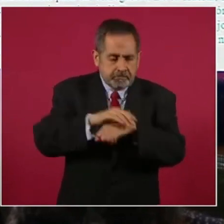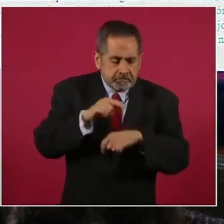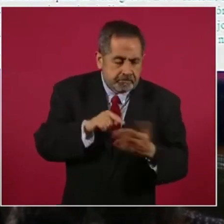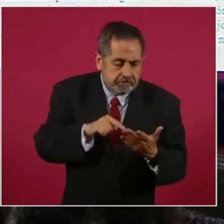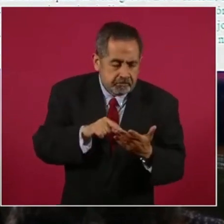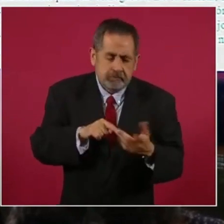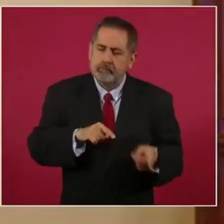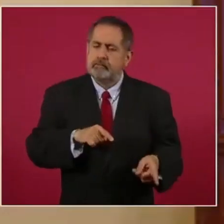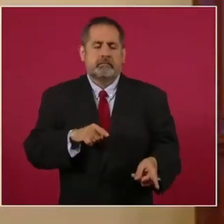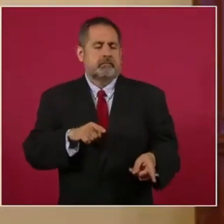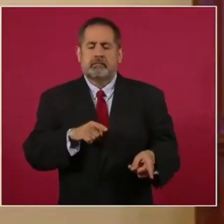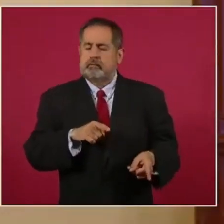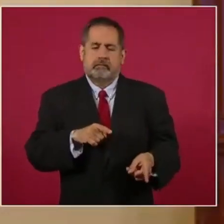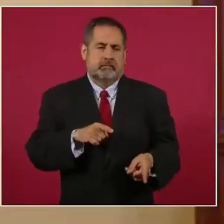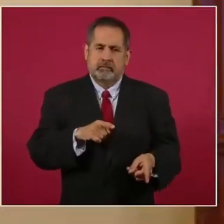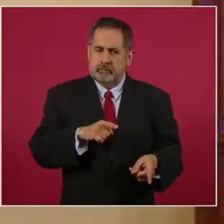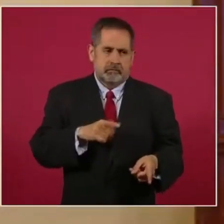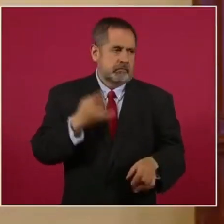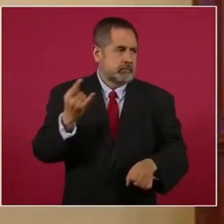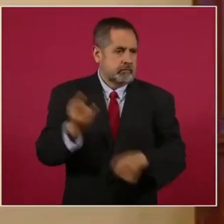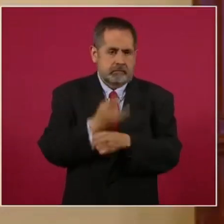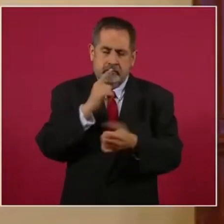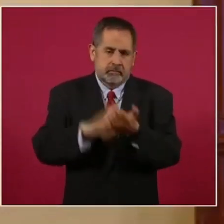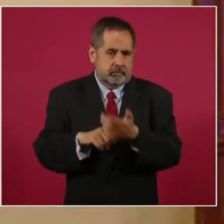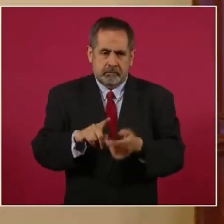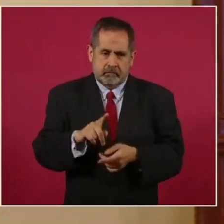una imprudencia.